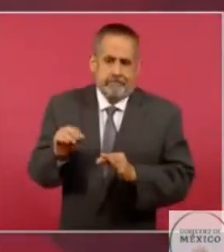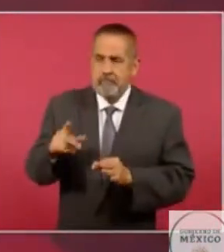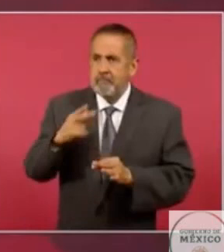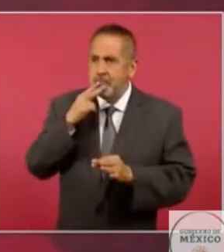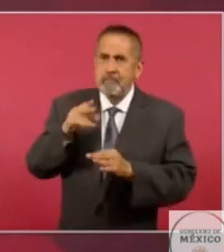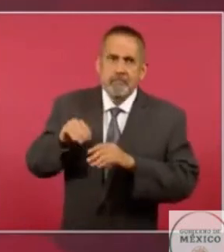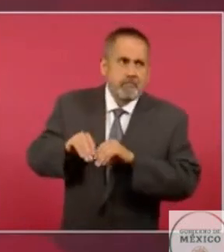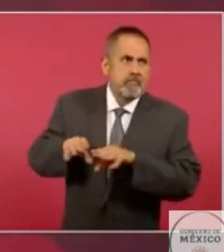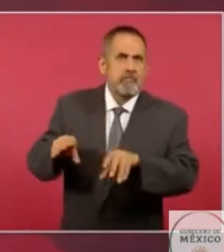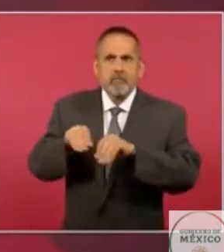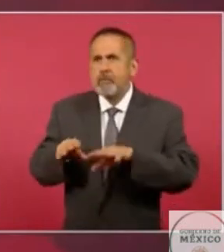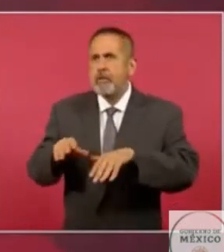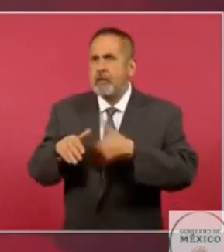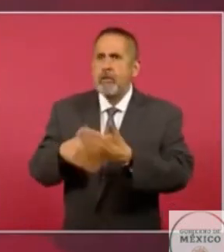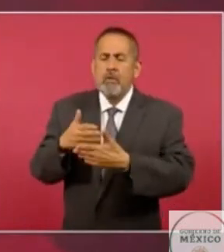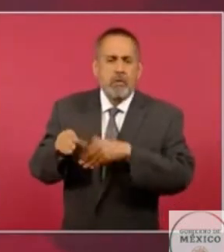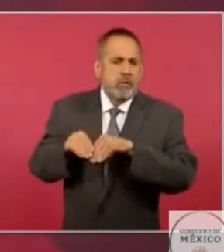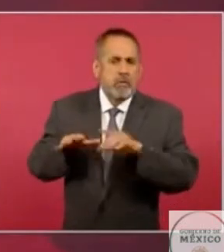consumo